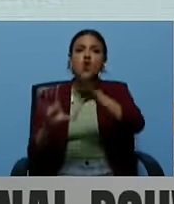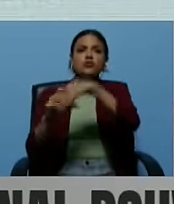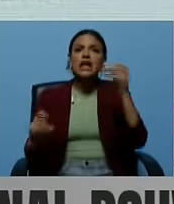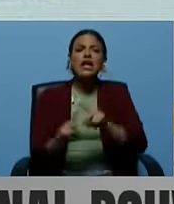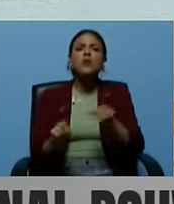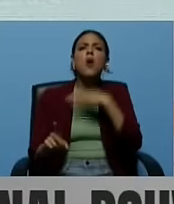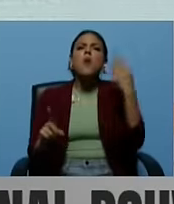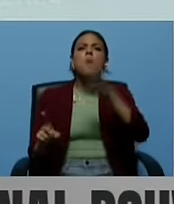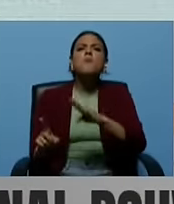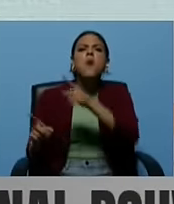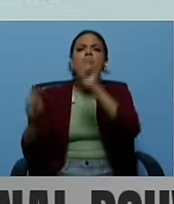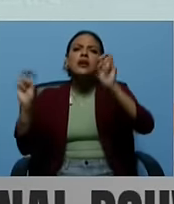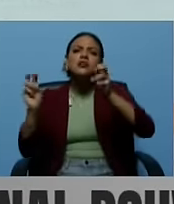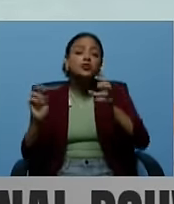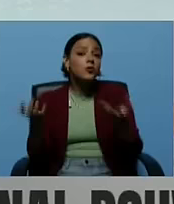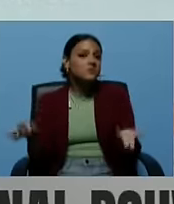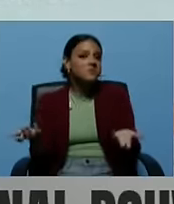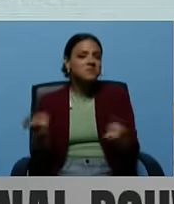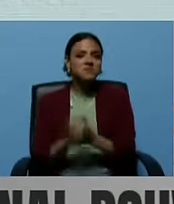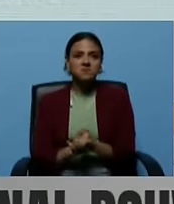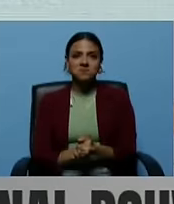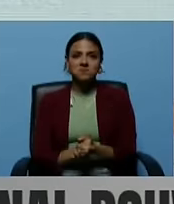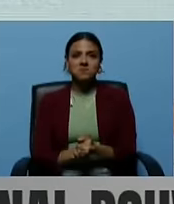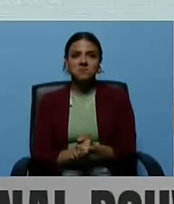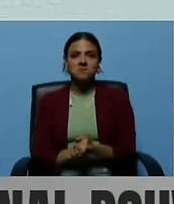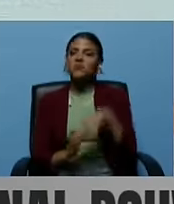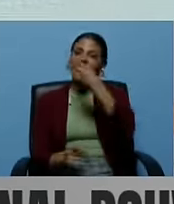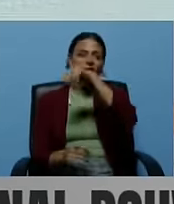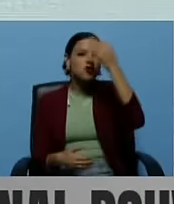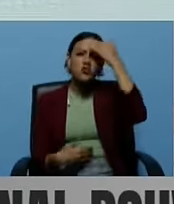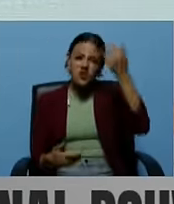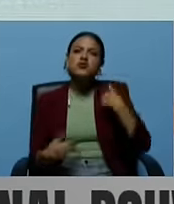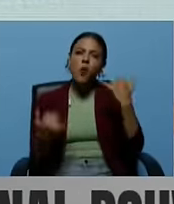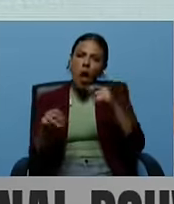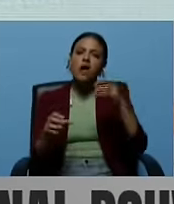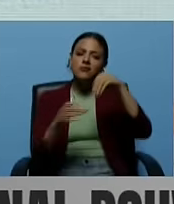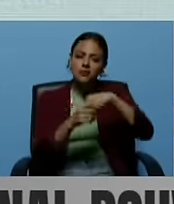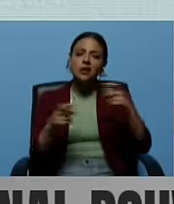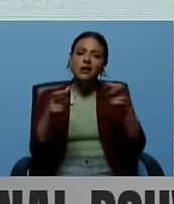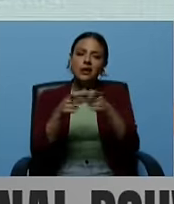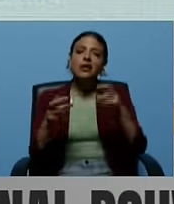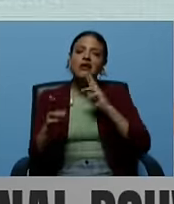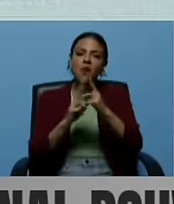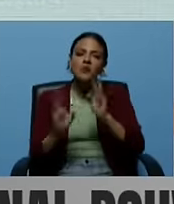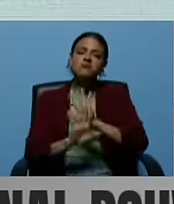muerto. Dicen. Ah, van a saber que yo estuve en esa reunión.